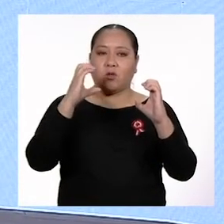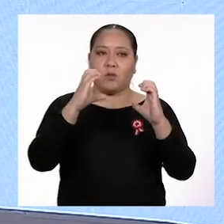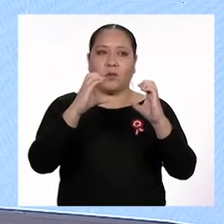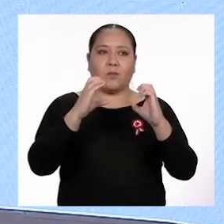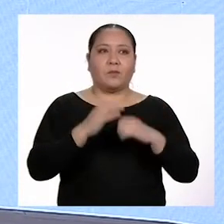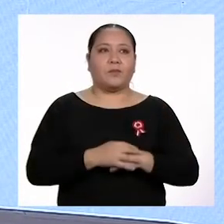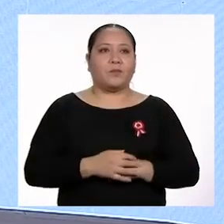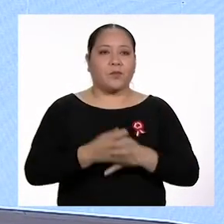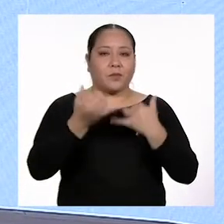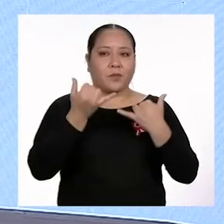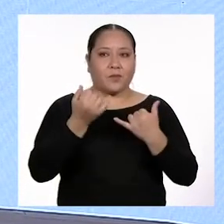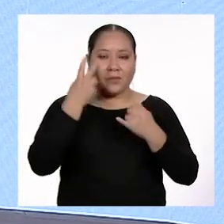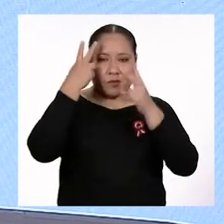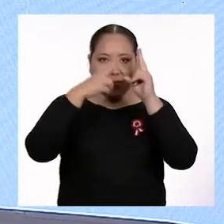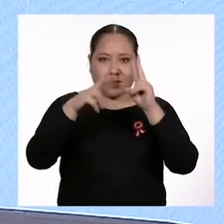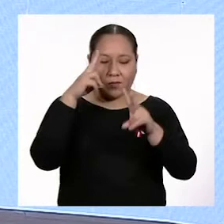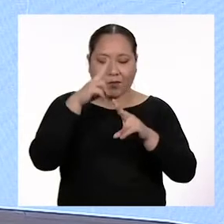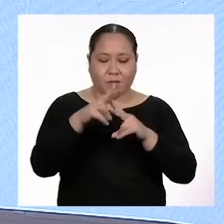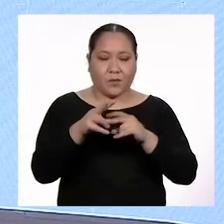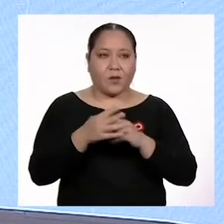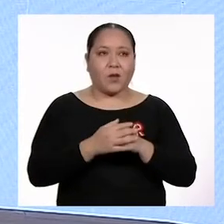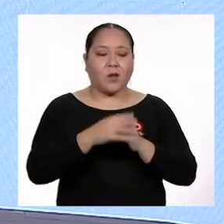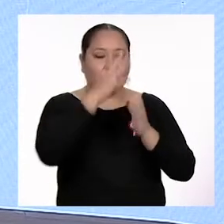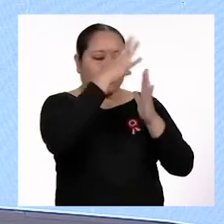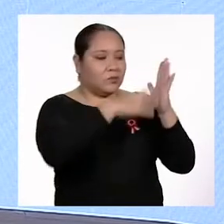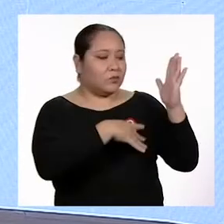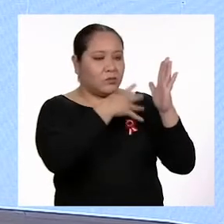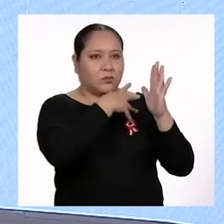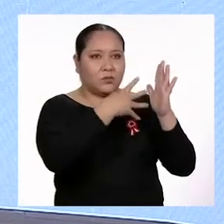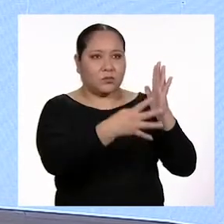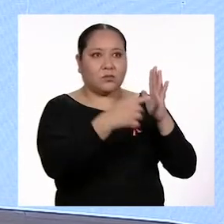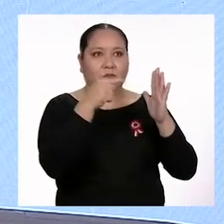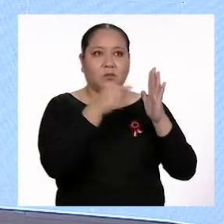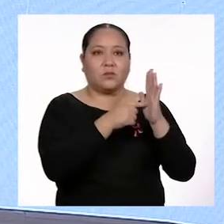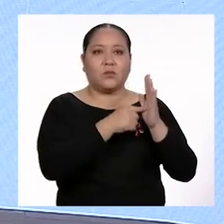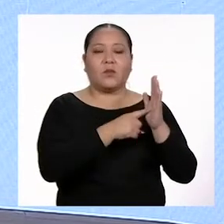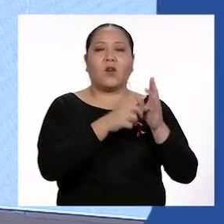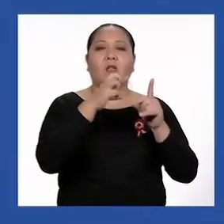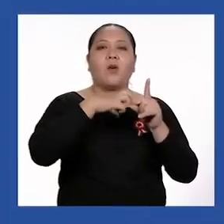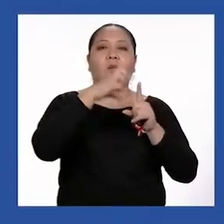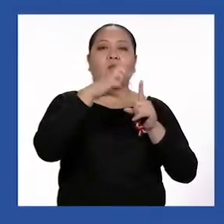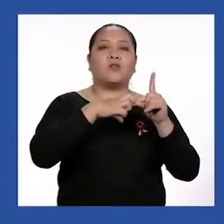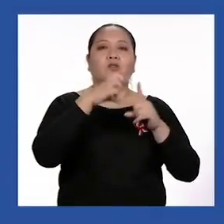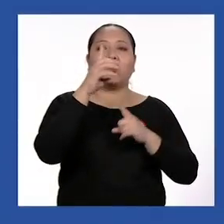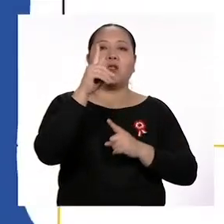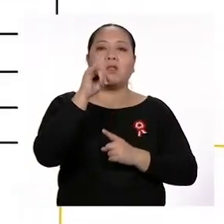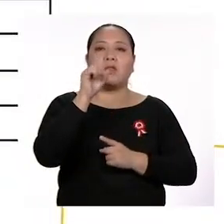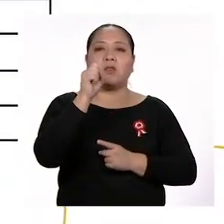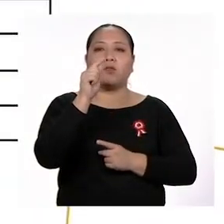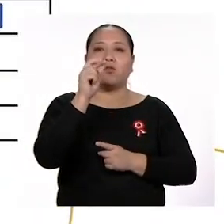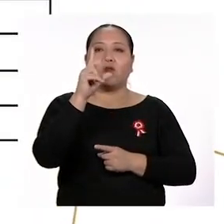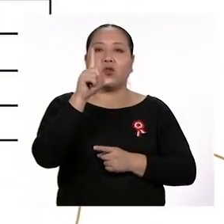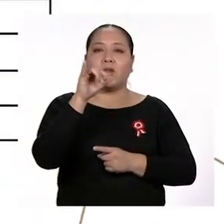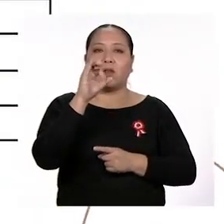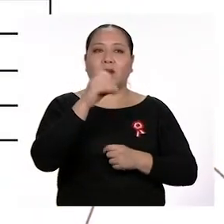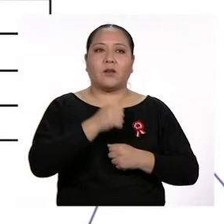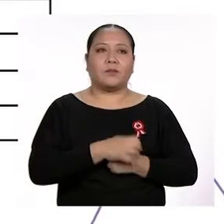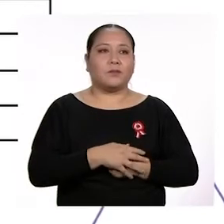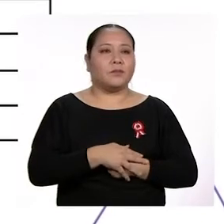Ahora toca revisar el cuadro de categorías para ver cómo está mi tía con la presión diastólica.